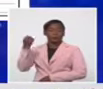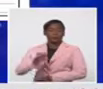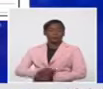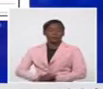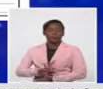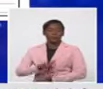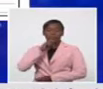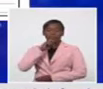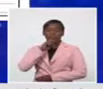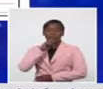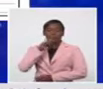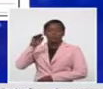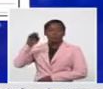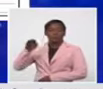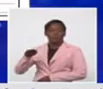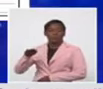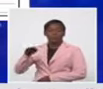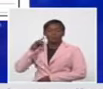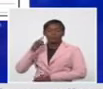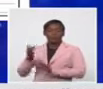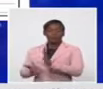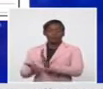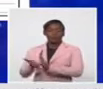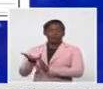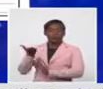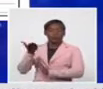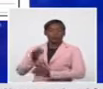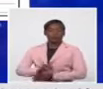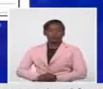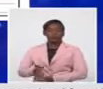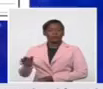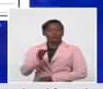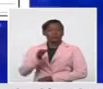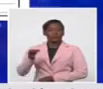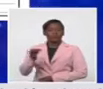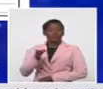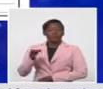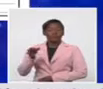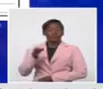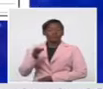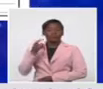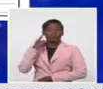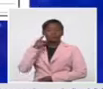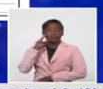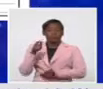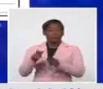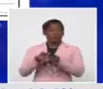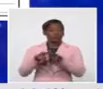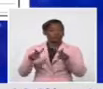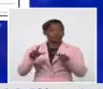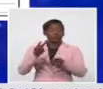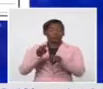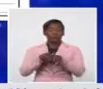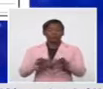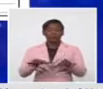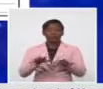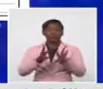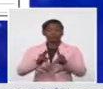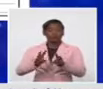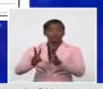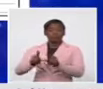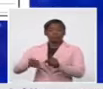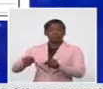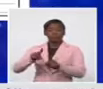incrementada en los últimos días, y ya los municipios que mayor tasa presentan, pues ya se ha dicho,